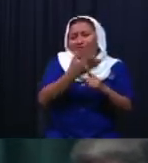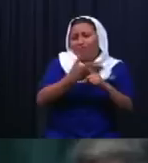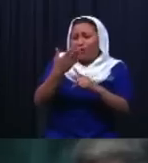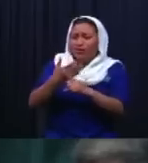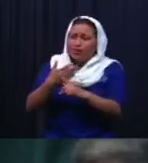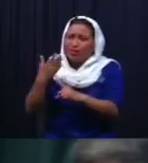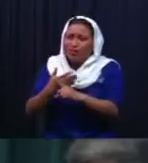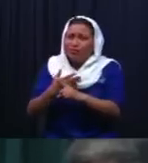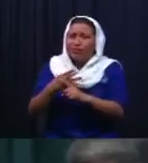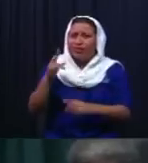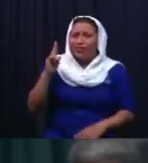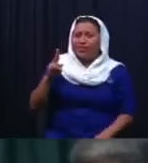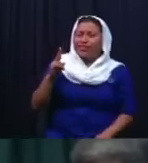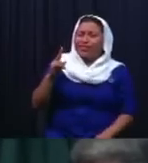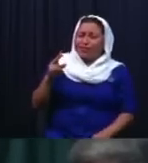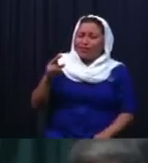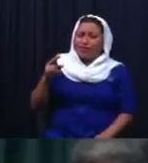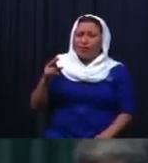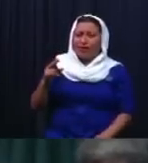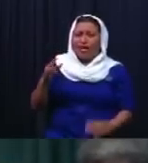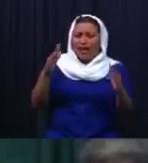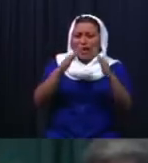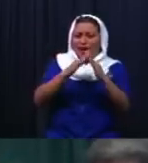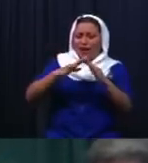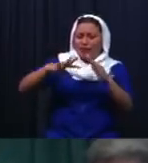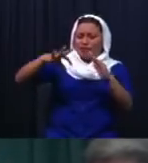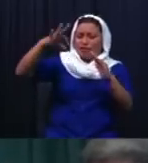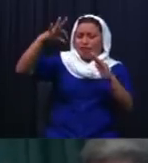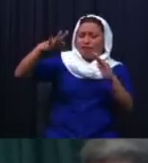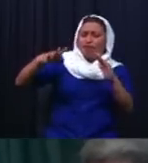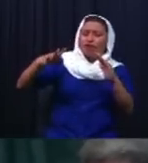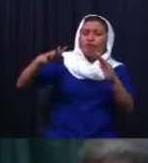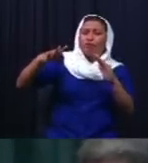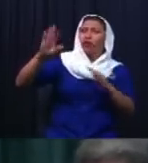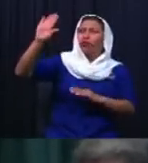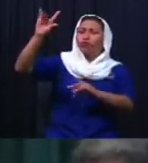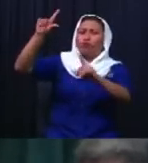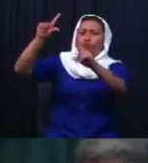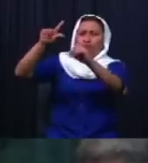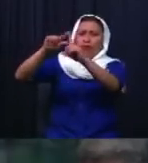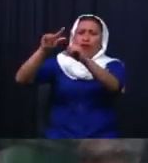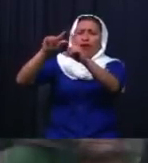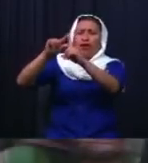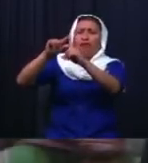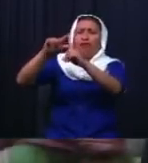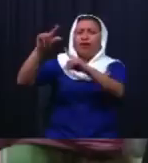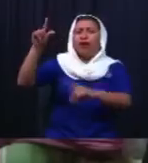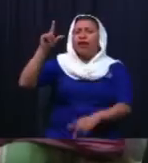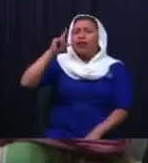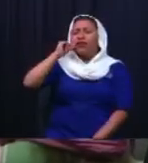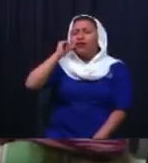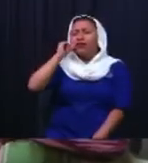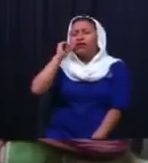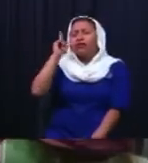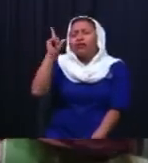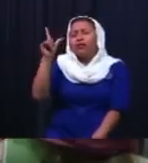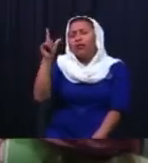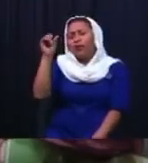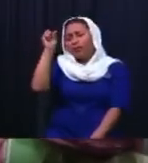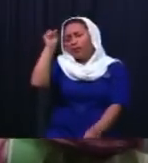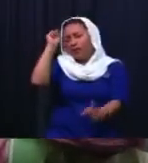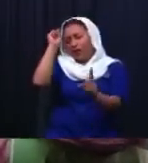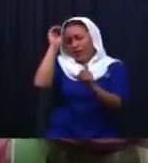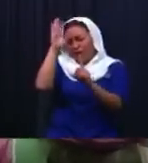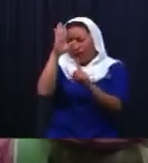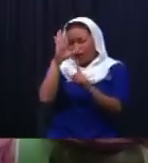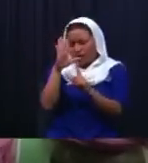Señor. Permanece firme en tu palabra santa, Señor. Señor, bendecimos la vida de